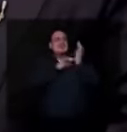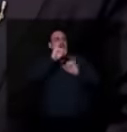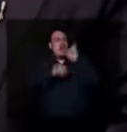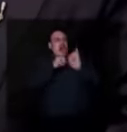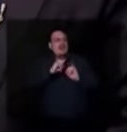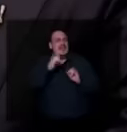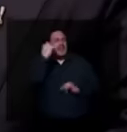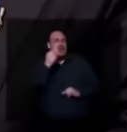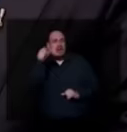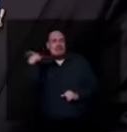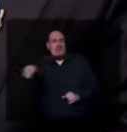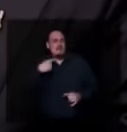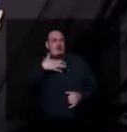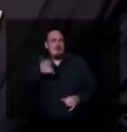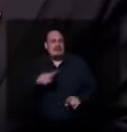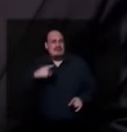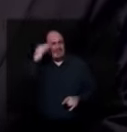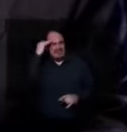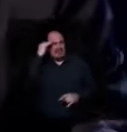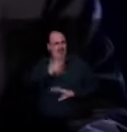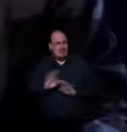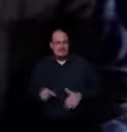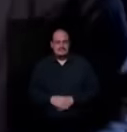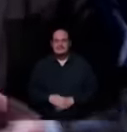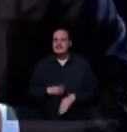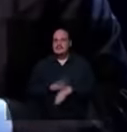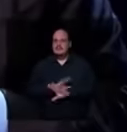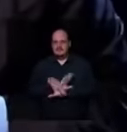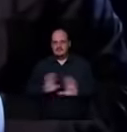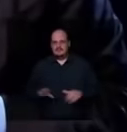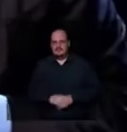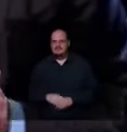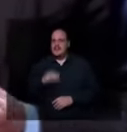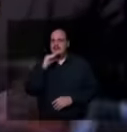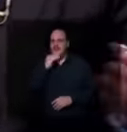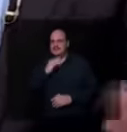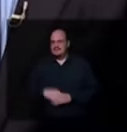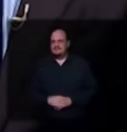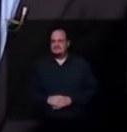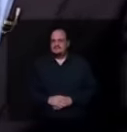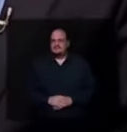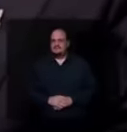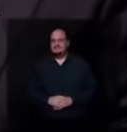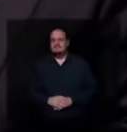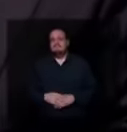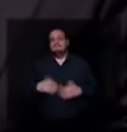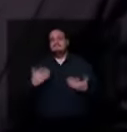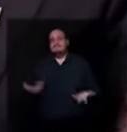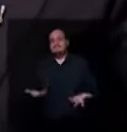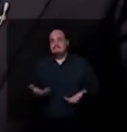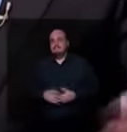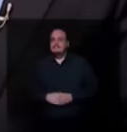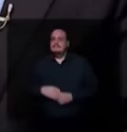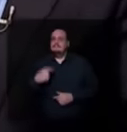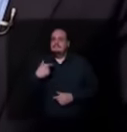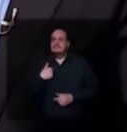de costado, ¿no? Me parece que el que respondió fue Milei, y uno podría decir, bueno, es el bloque que más débil tiene el